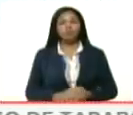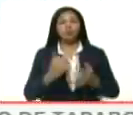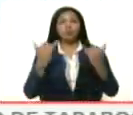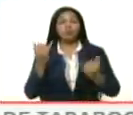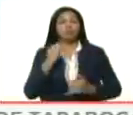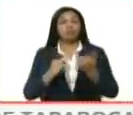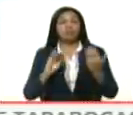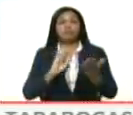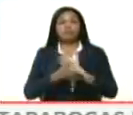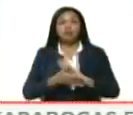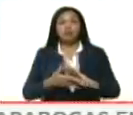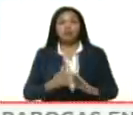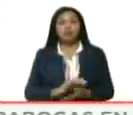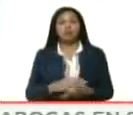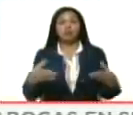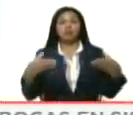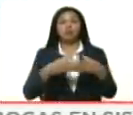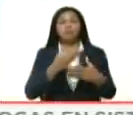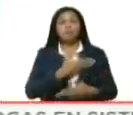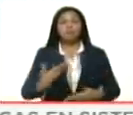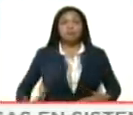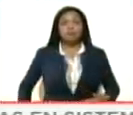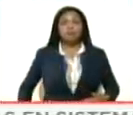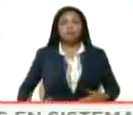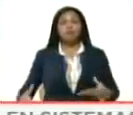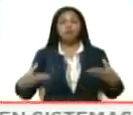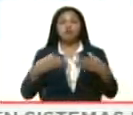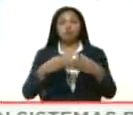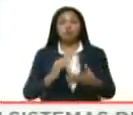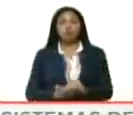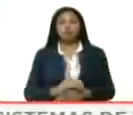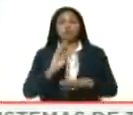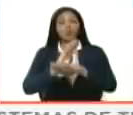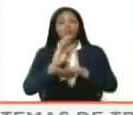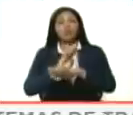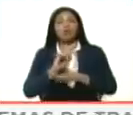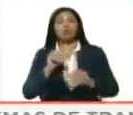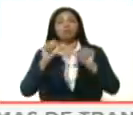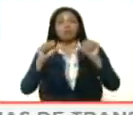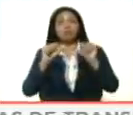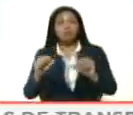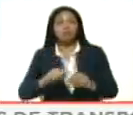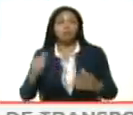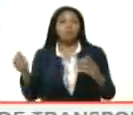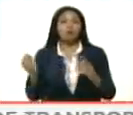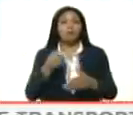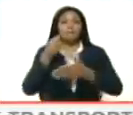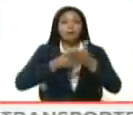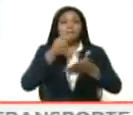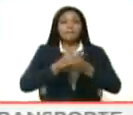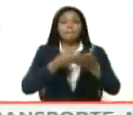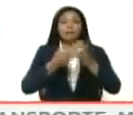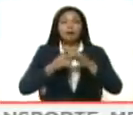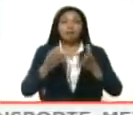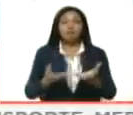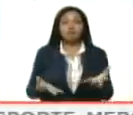reunión de la Comisión Presidencial para la prevención, el seguimiento y el combate de la pandemia